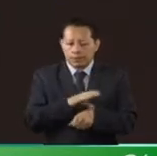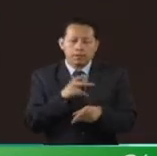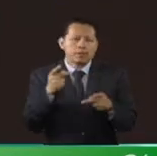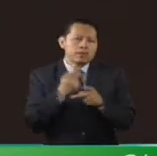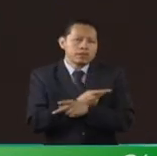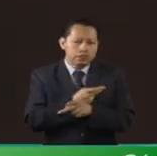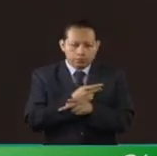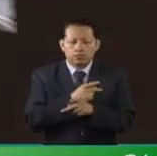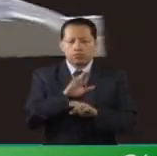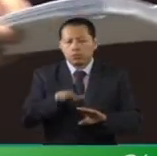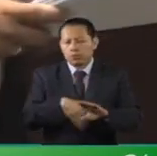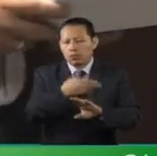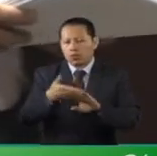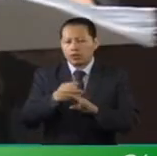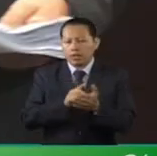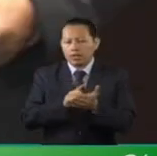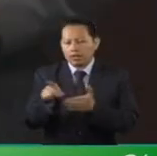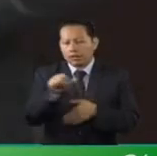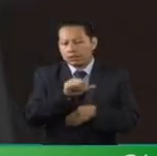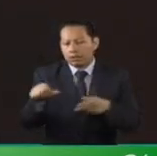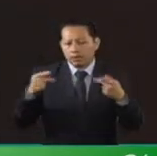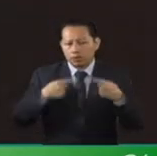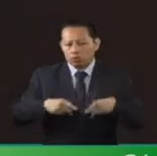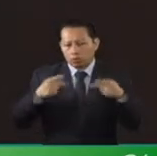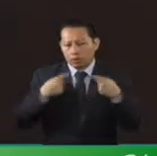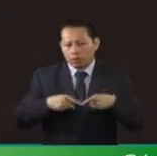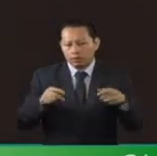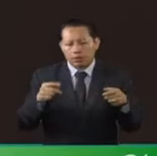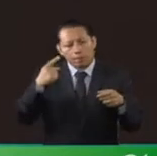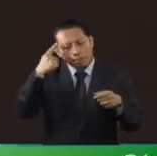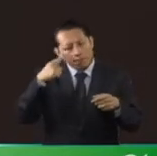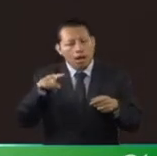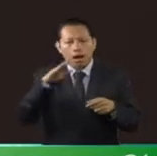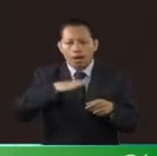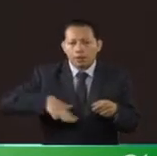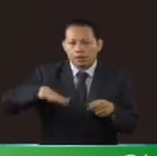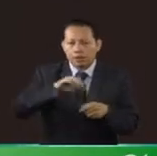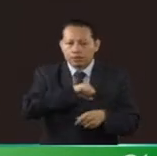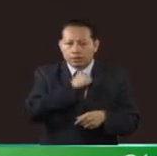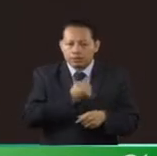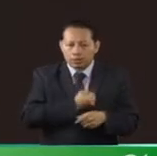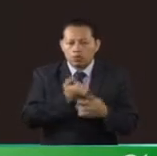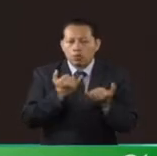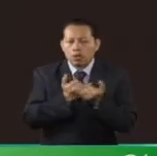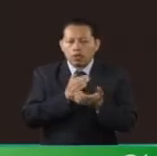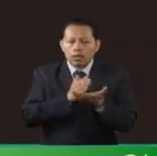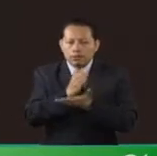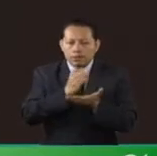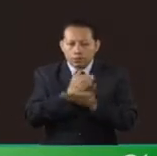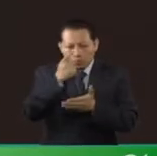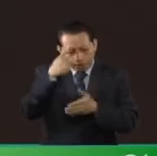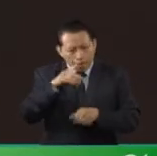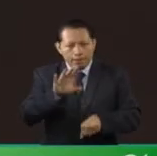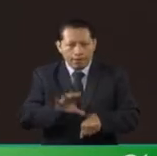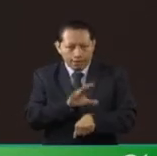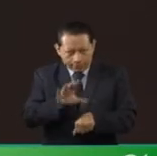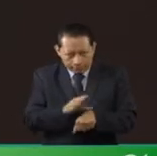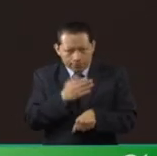estaban atentando contra los derechos de las personas para un ambiente sano y al acceso a energías